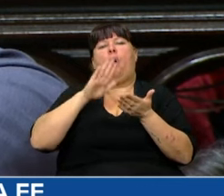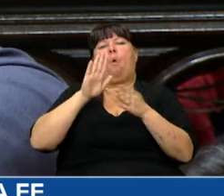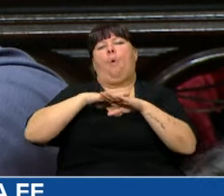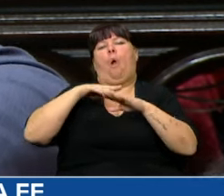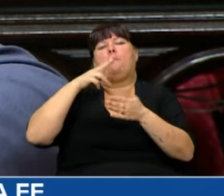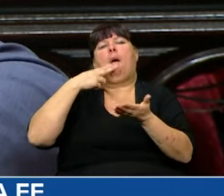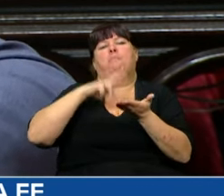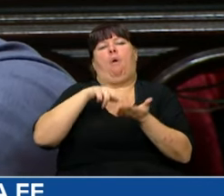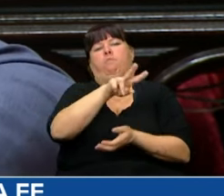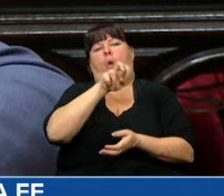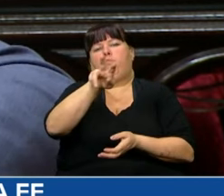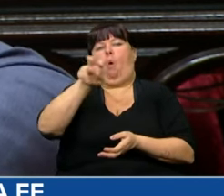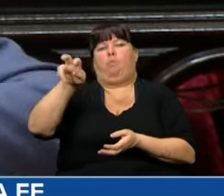impuesto.